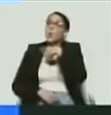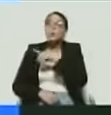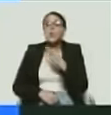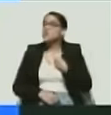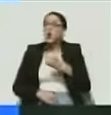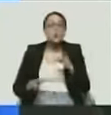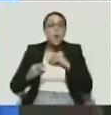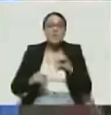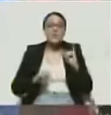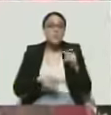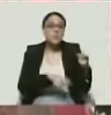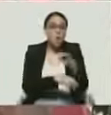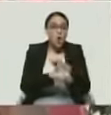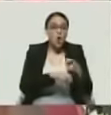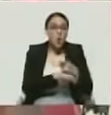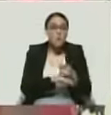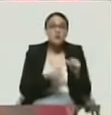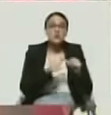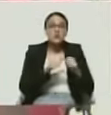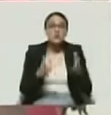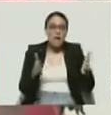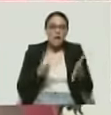elecciones. Y utilizan